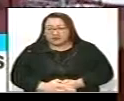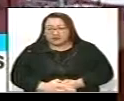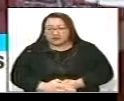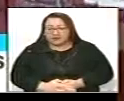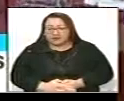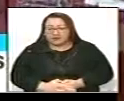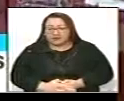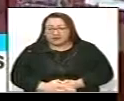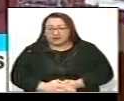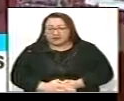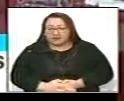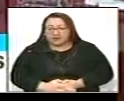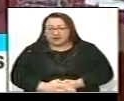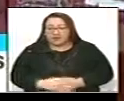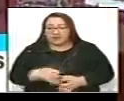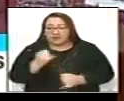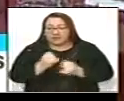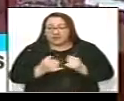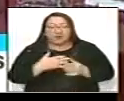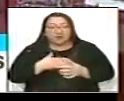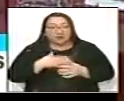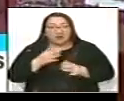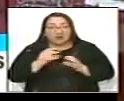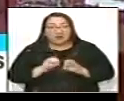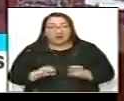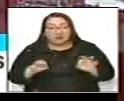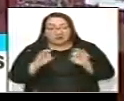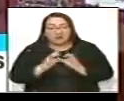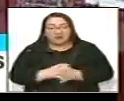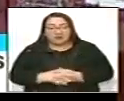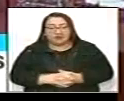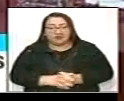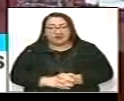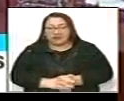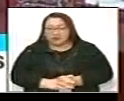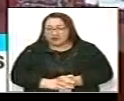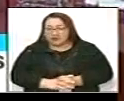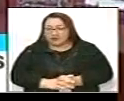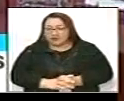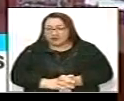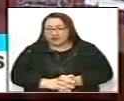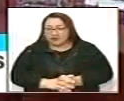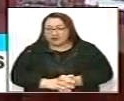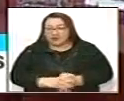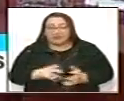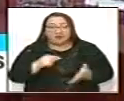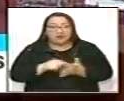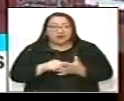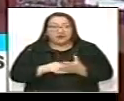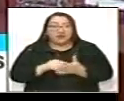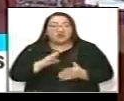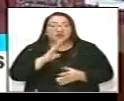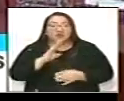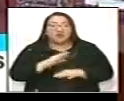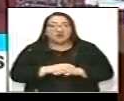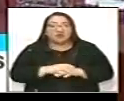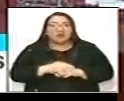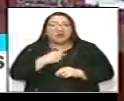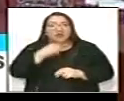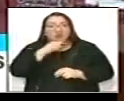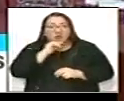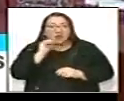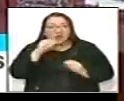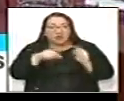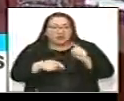finalmente, lo último que me parecía clave es esta dimensión de género, esta dimensión, la presencia de la mujer